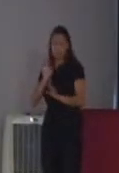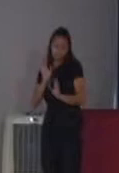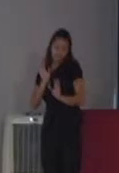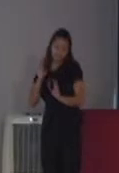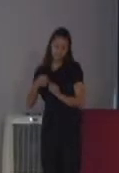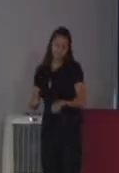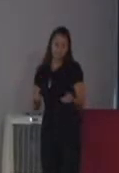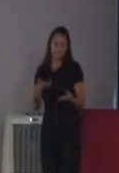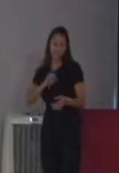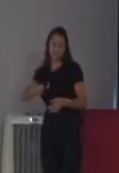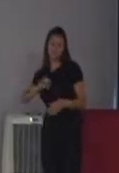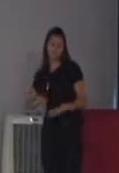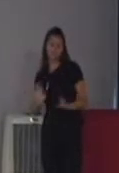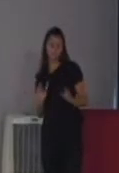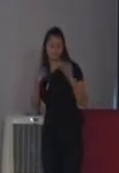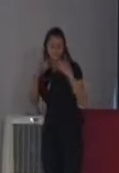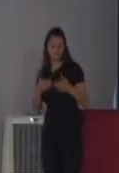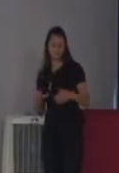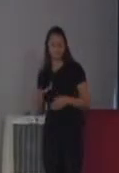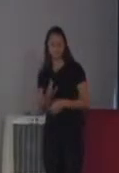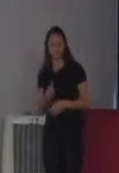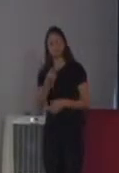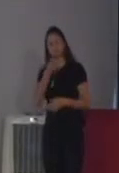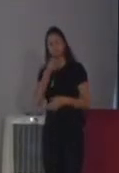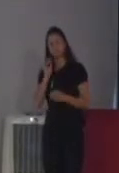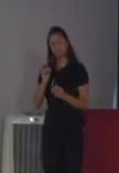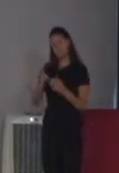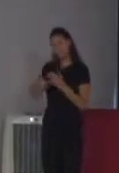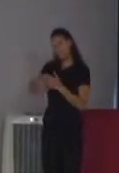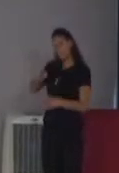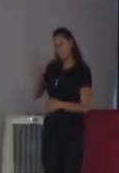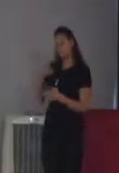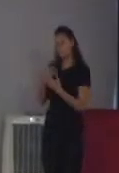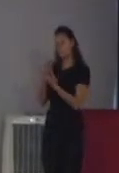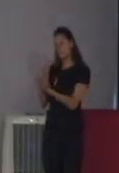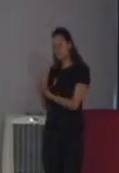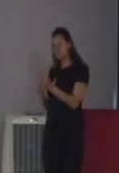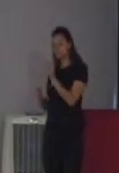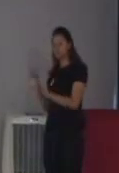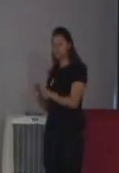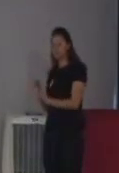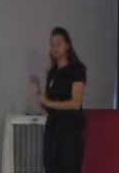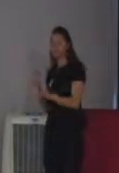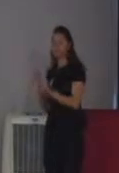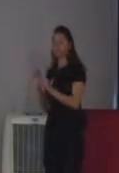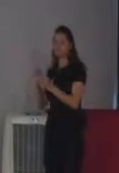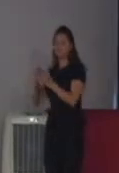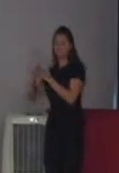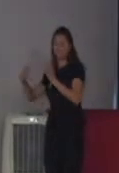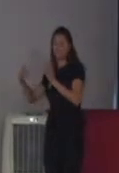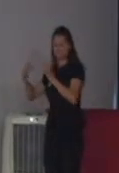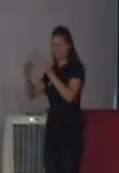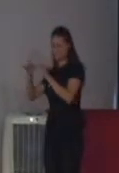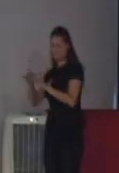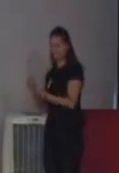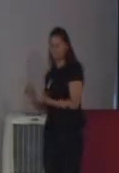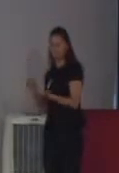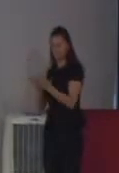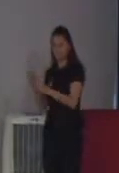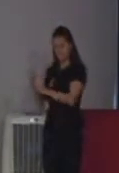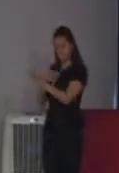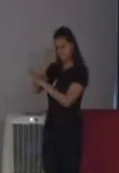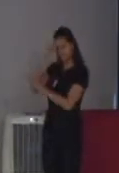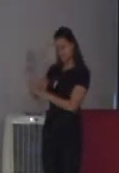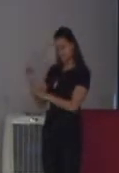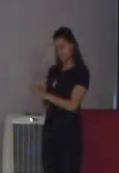de derechos, ¿sí? Un poco como que, o se empiezan, digamos, a plantear una serie de definiciones que permiten, como decía el profesor